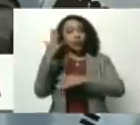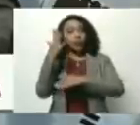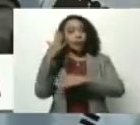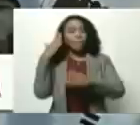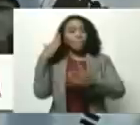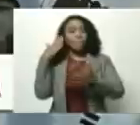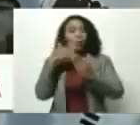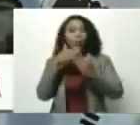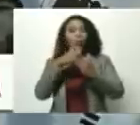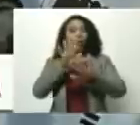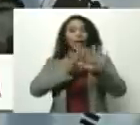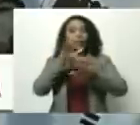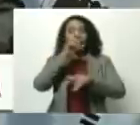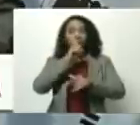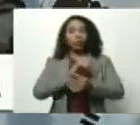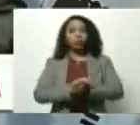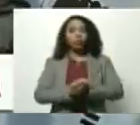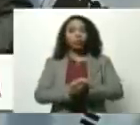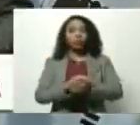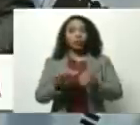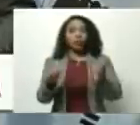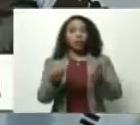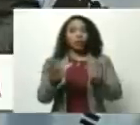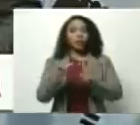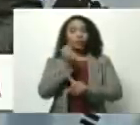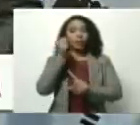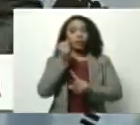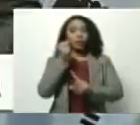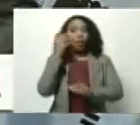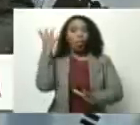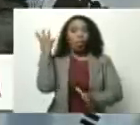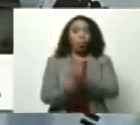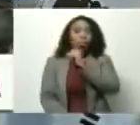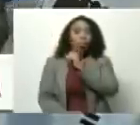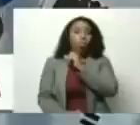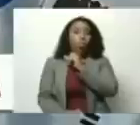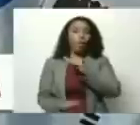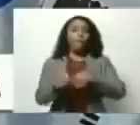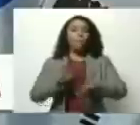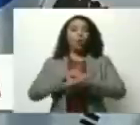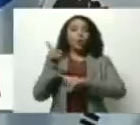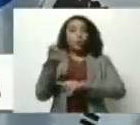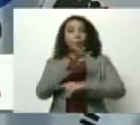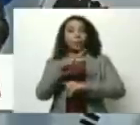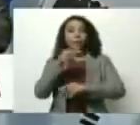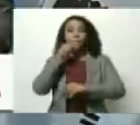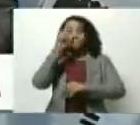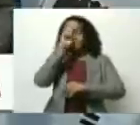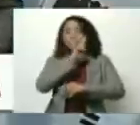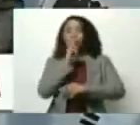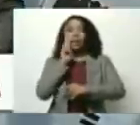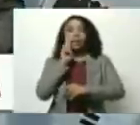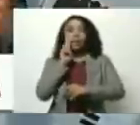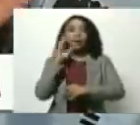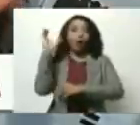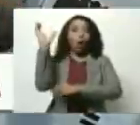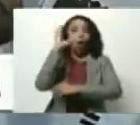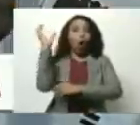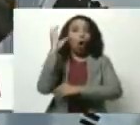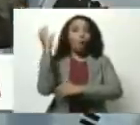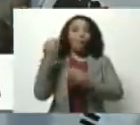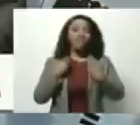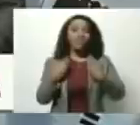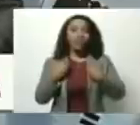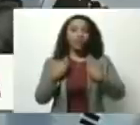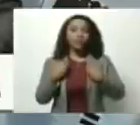5ª agresora de 15 años se encuentra evadida del proceso, puesto que al parecer sus padres de nacionalidad colombiana